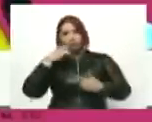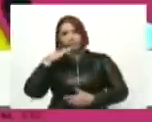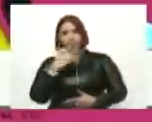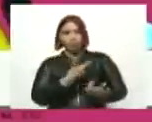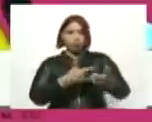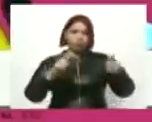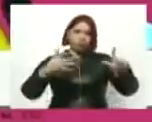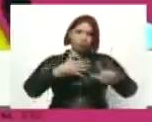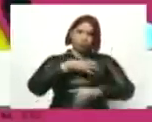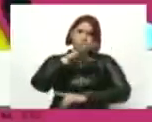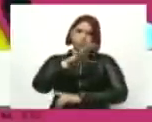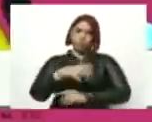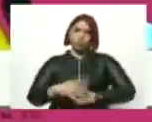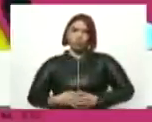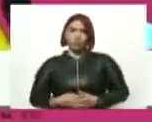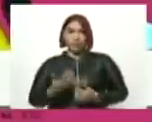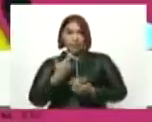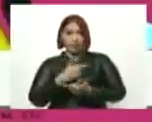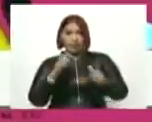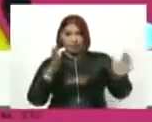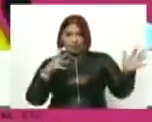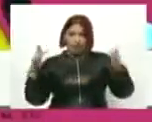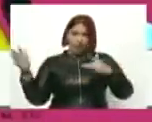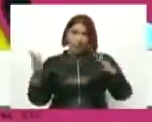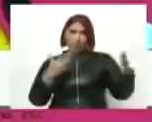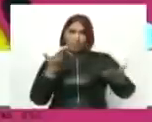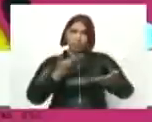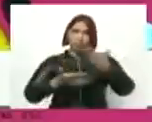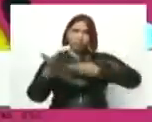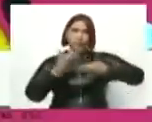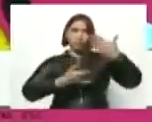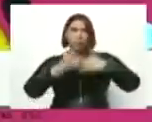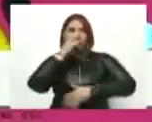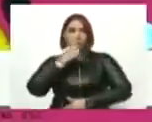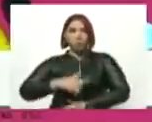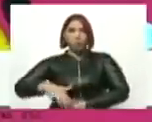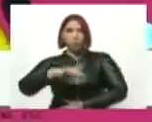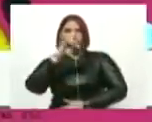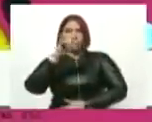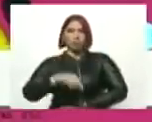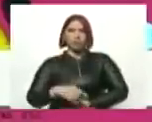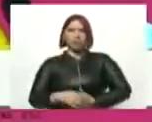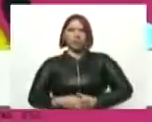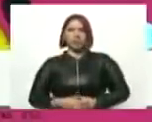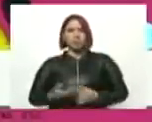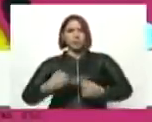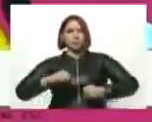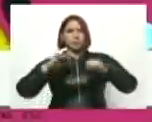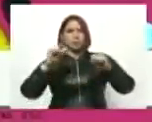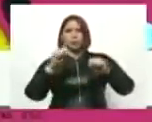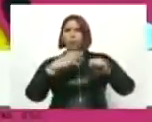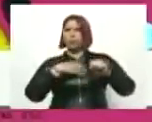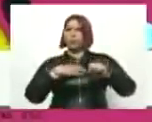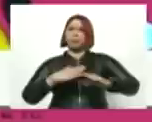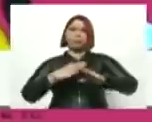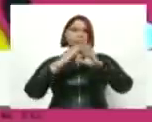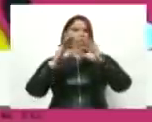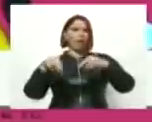de la soberanía, la brisa de la solidaridad entre los pueblos que se levantan, eso no lo puede detener